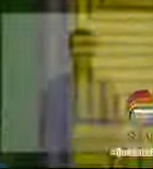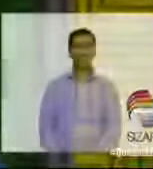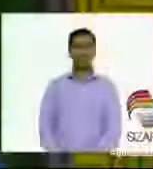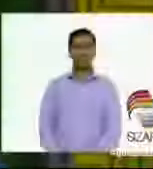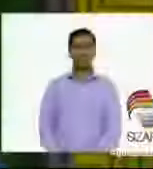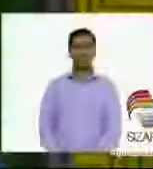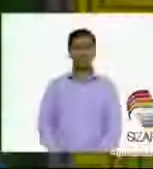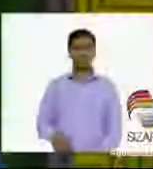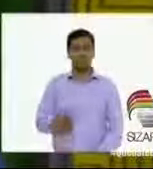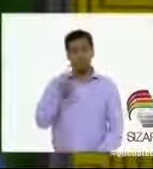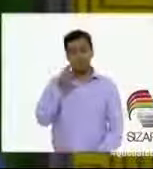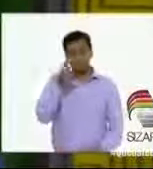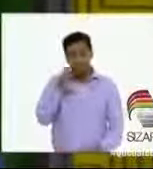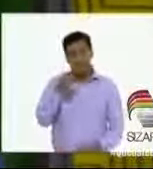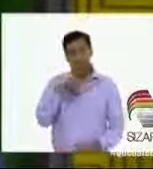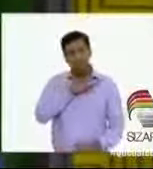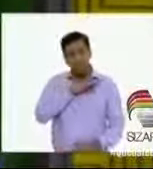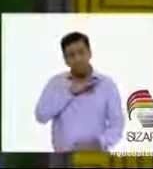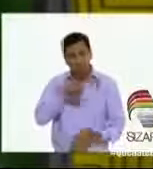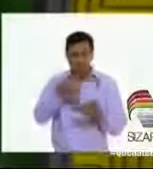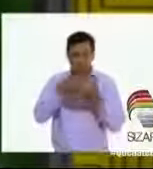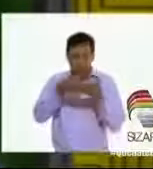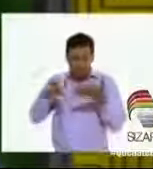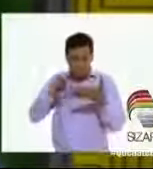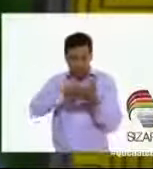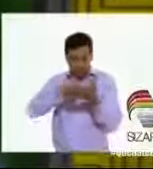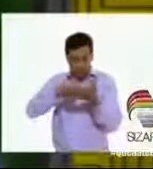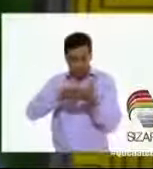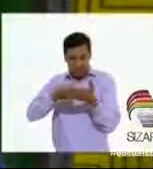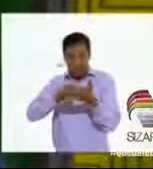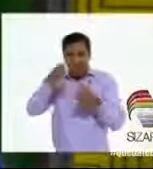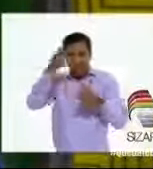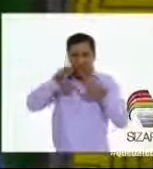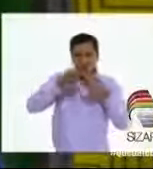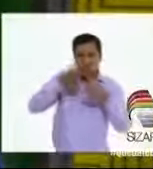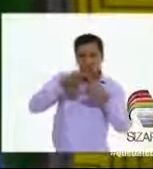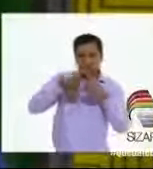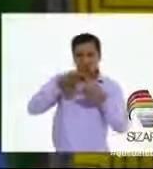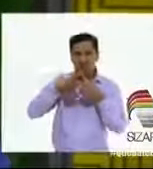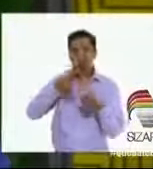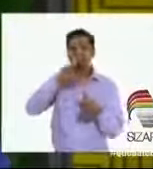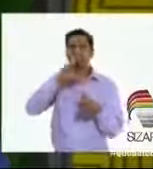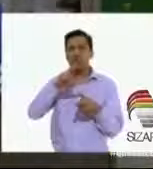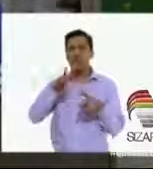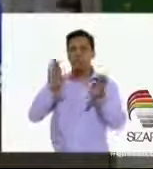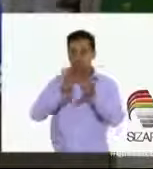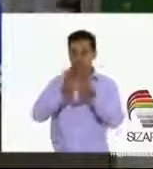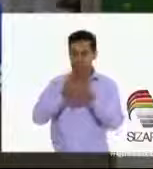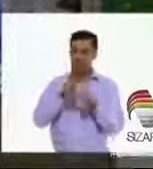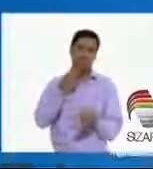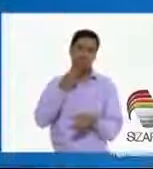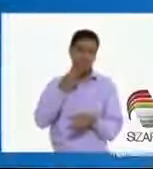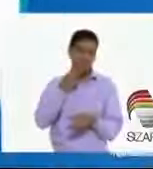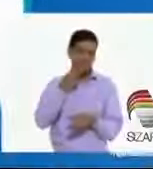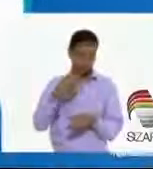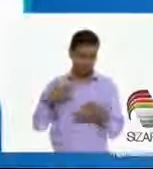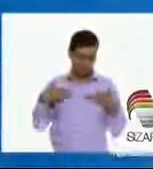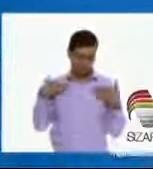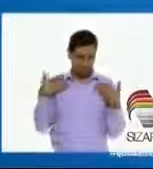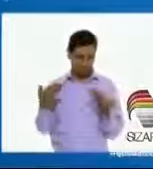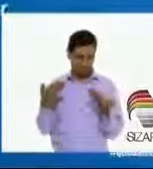Si lo requieres, usa la tabla que construiste previamente para dar respuesta a esta pregunta. En estos